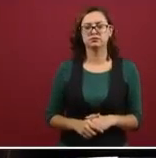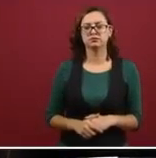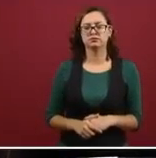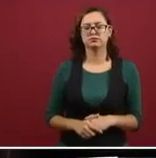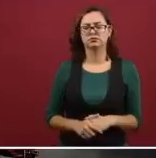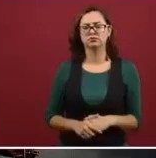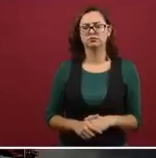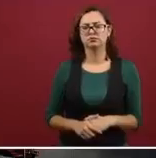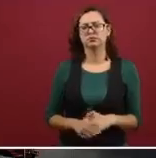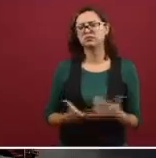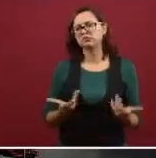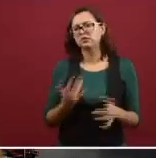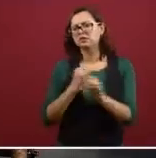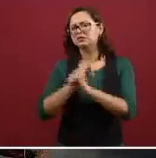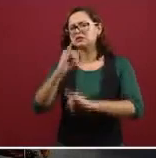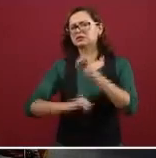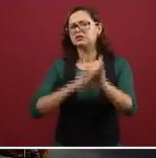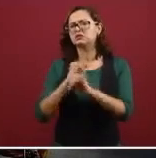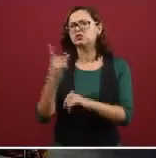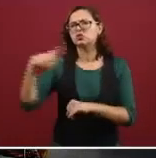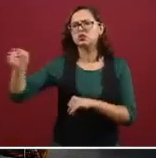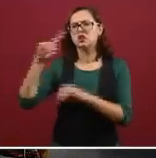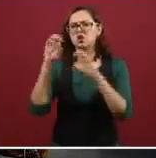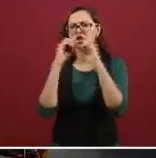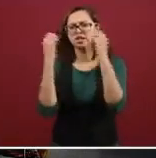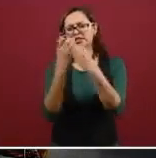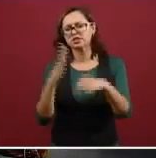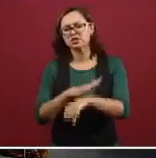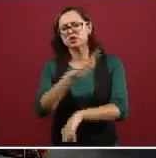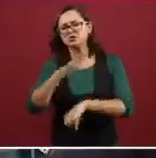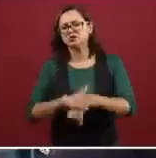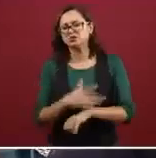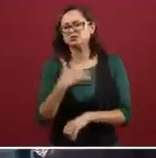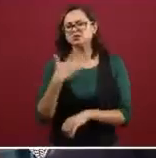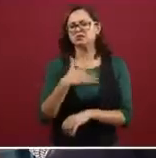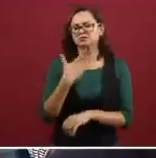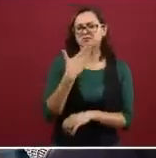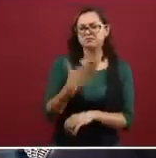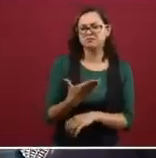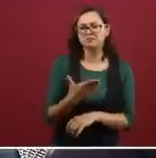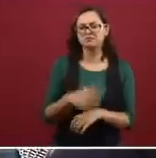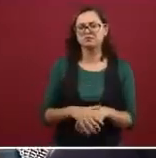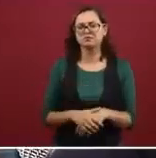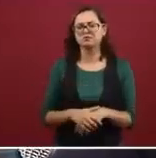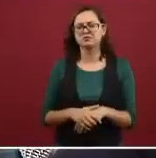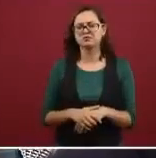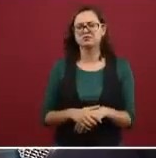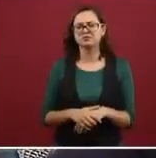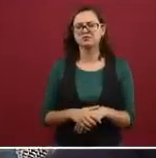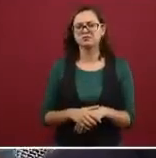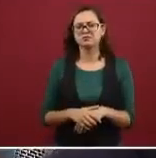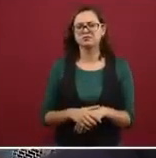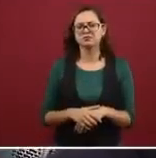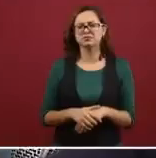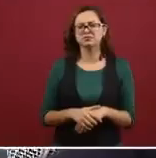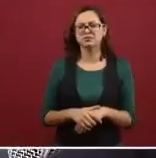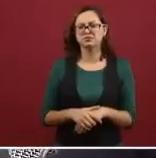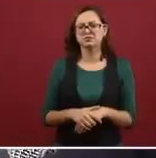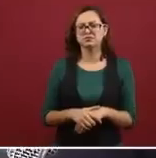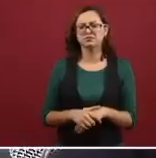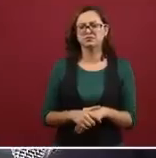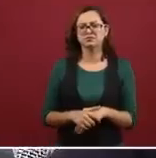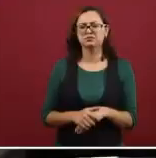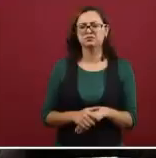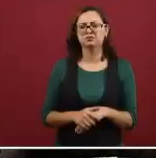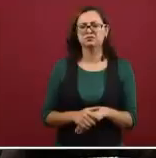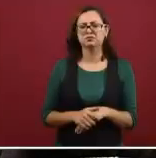¿Qué esperaría de las calificadoras con este plan? Y si tuviera la cifra de… ¿Cuánto aparte de la refinería se va a invertir? Lo de